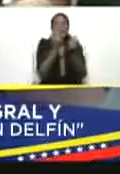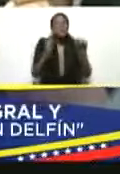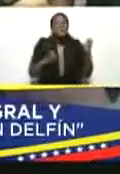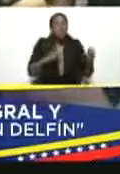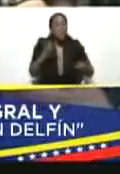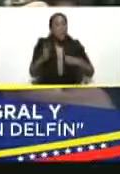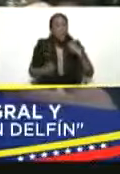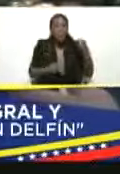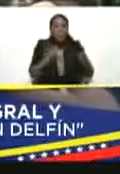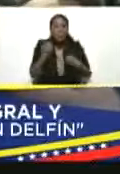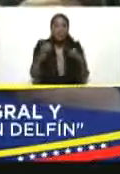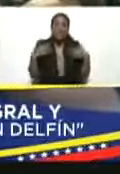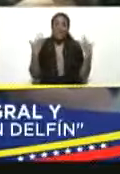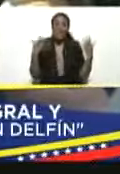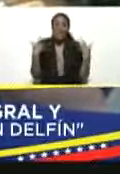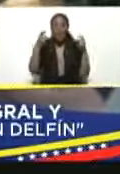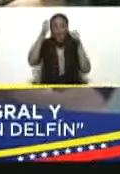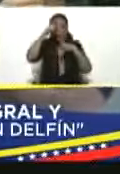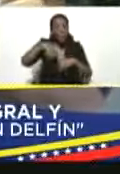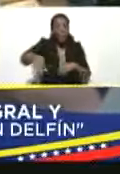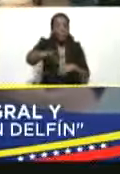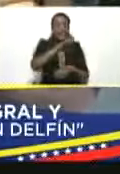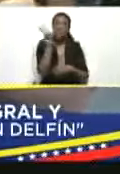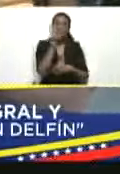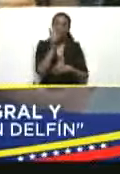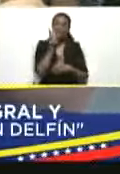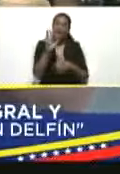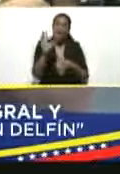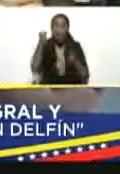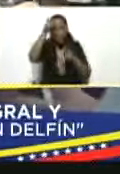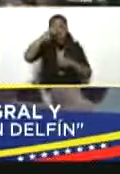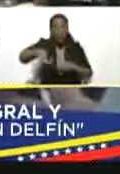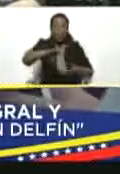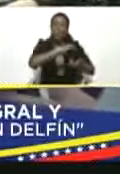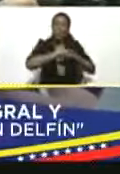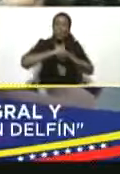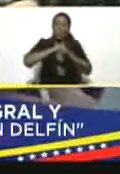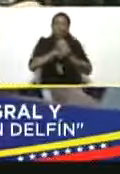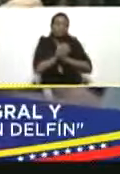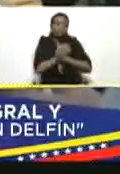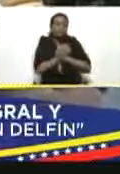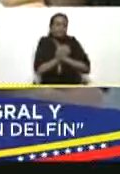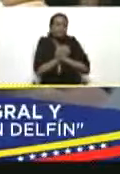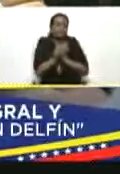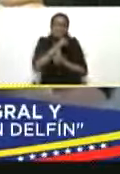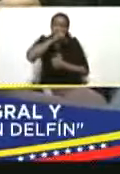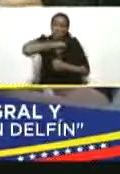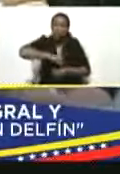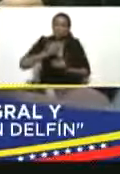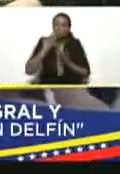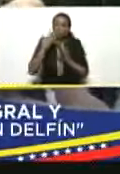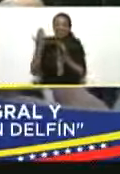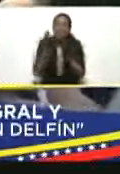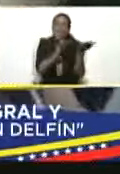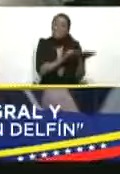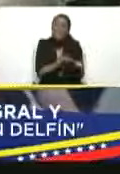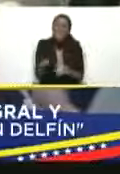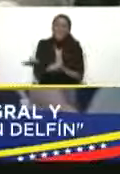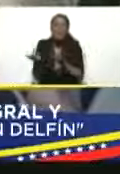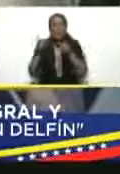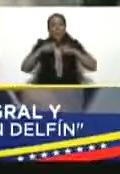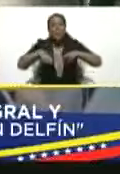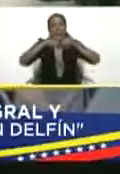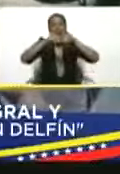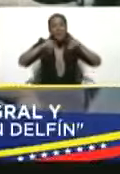emoción y con mucha alegría el pueblo venezolano el pueblo trujillano te ama y te adora presidente Nicolás Maduro bienvenida a esta